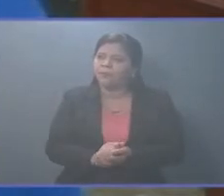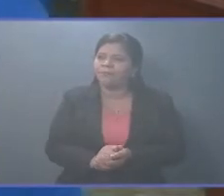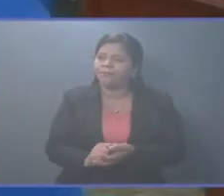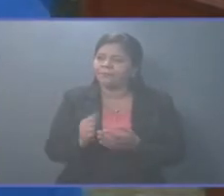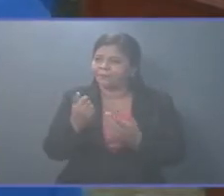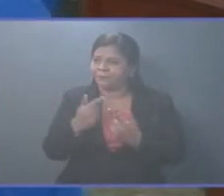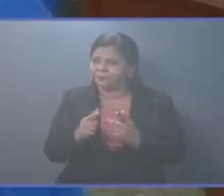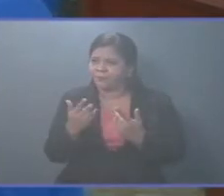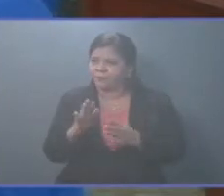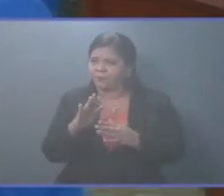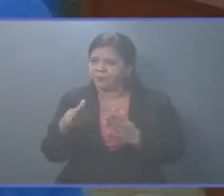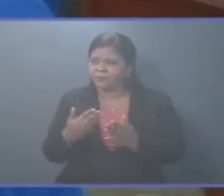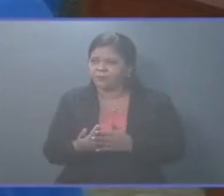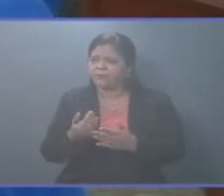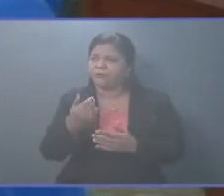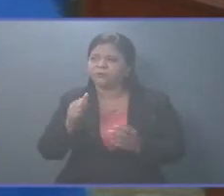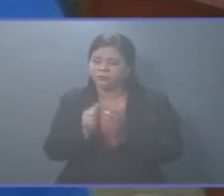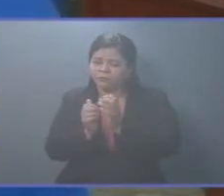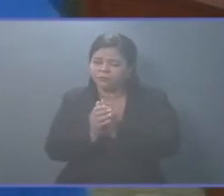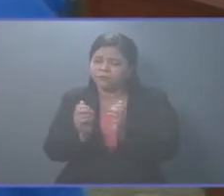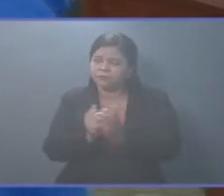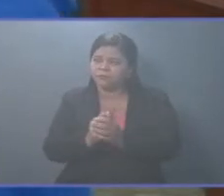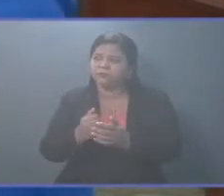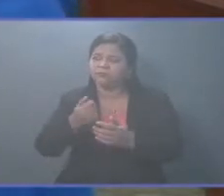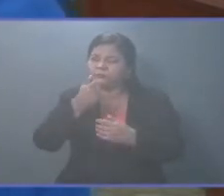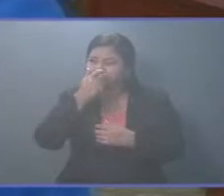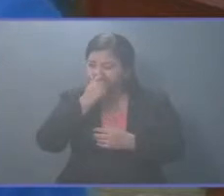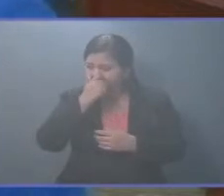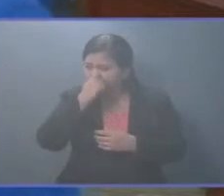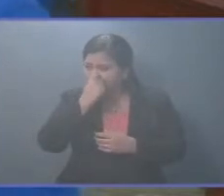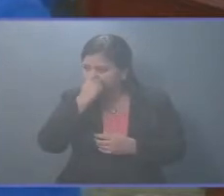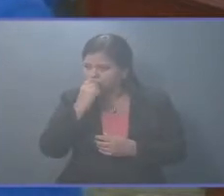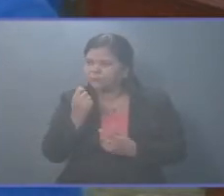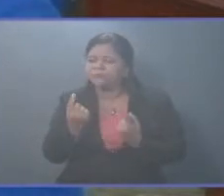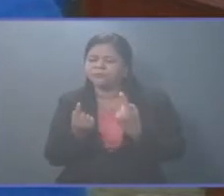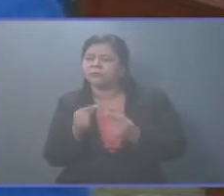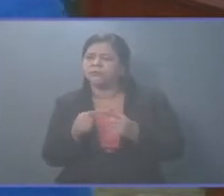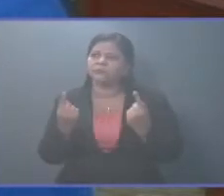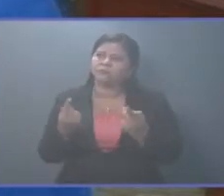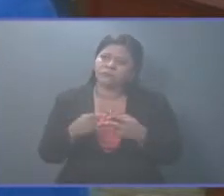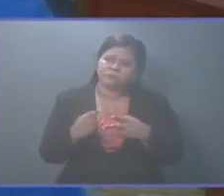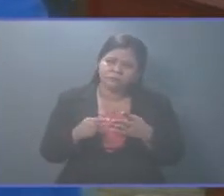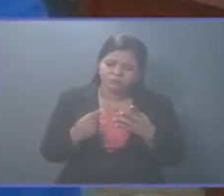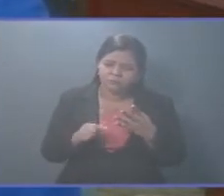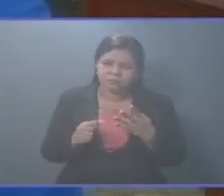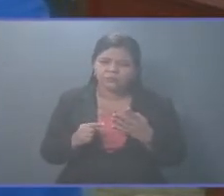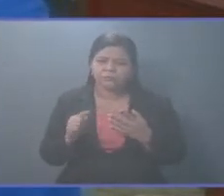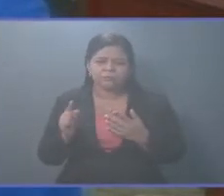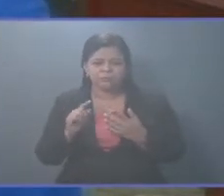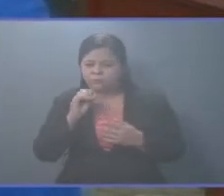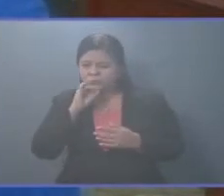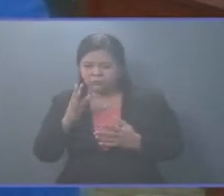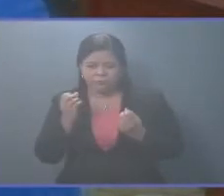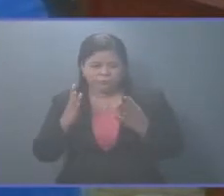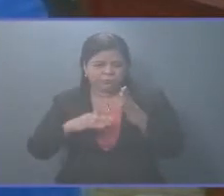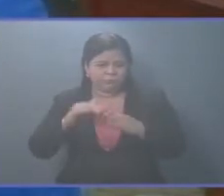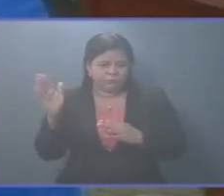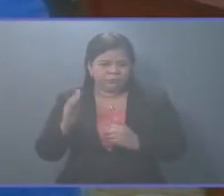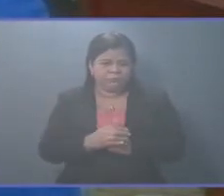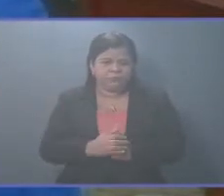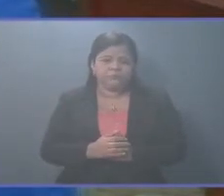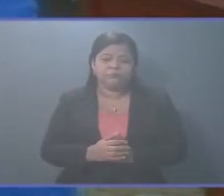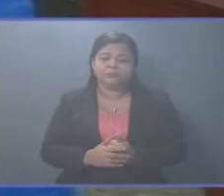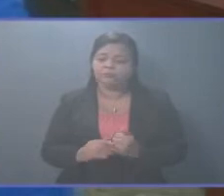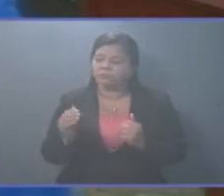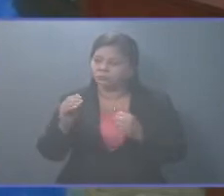virus incisional respiratorio? No, dice. ¿Y contra aquel? No. Hace una aseveración de